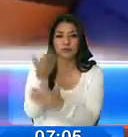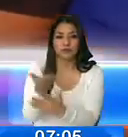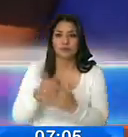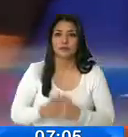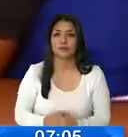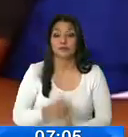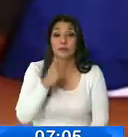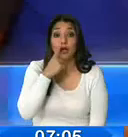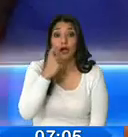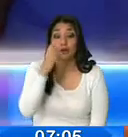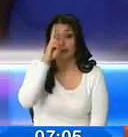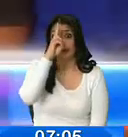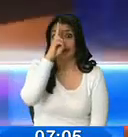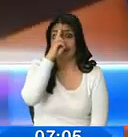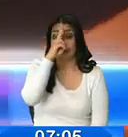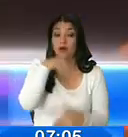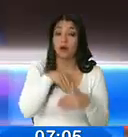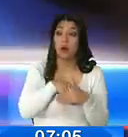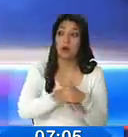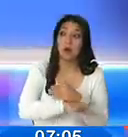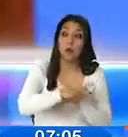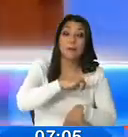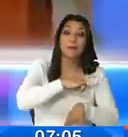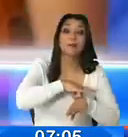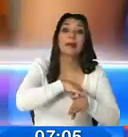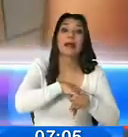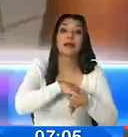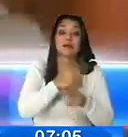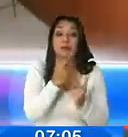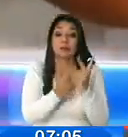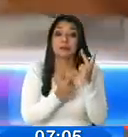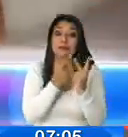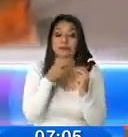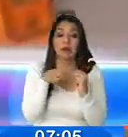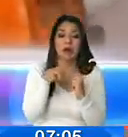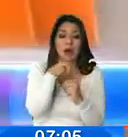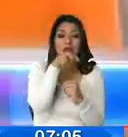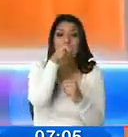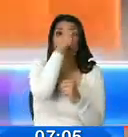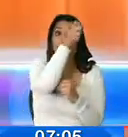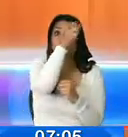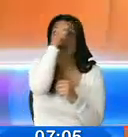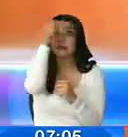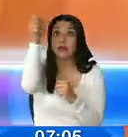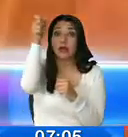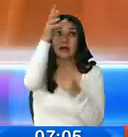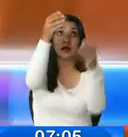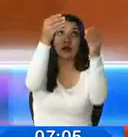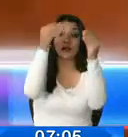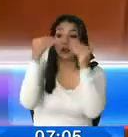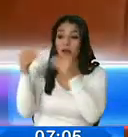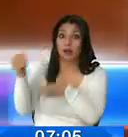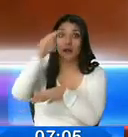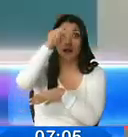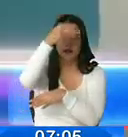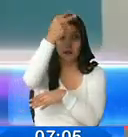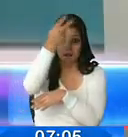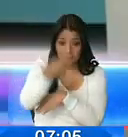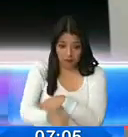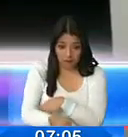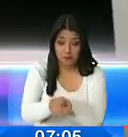visitas y sube aquí, sube acá y abre la ventana acá. Saca los vidrios y se lanza el